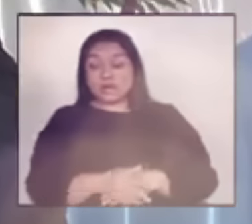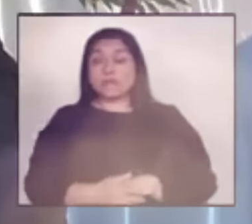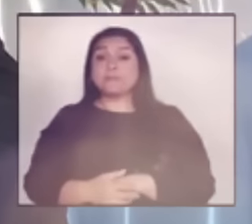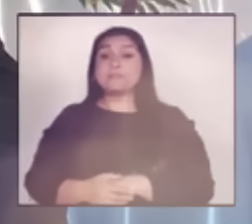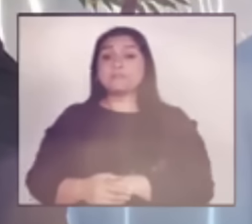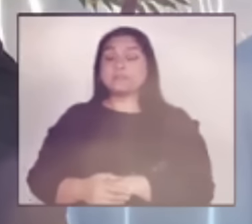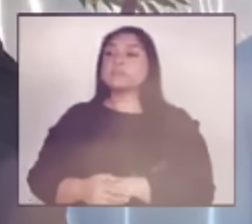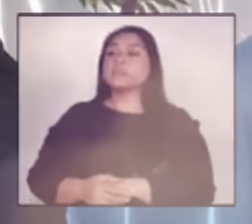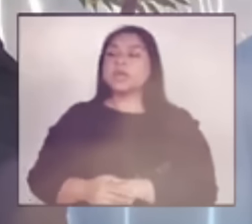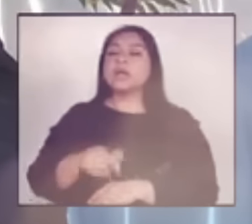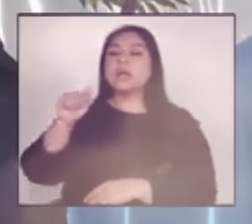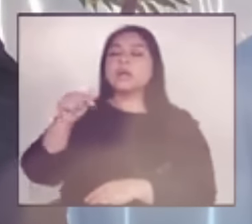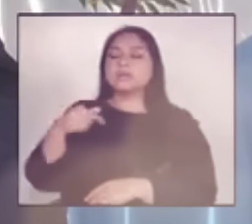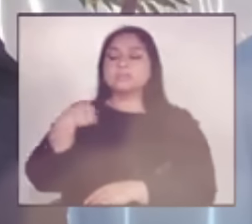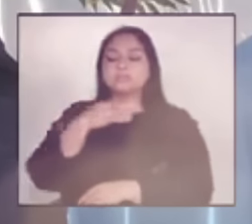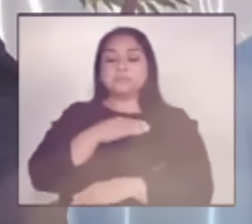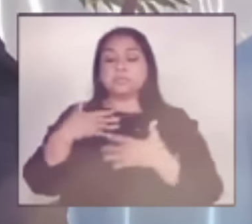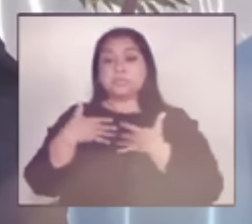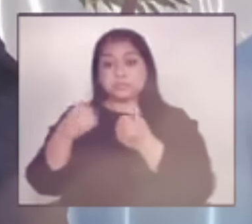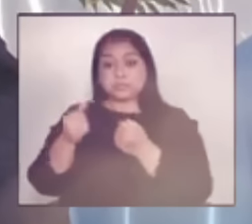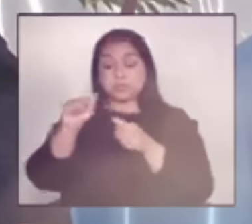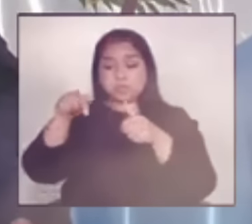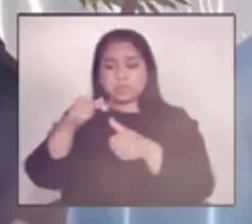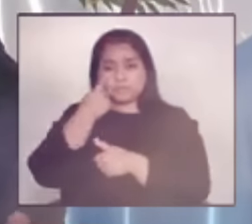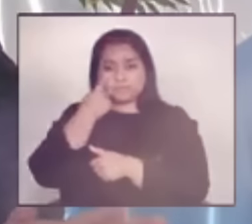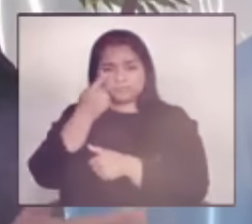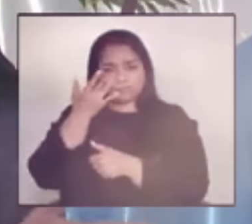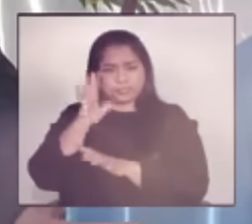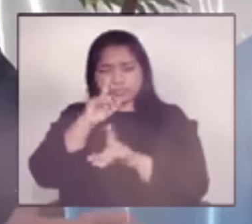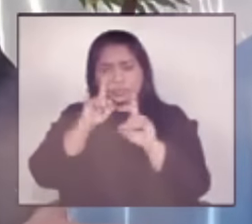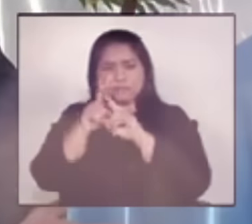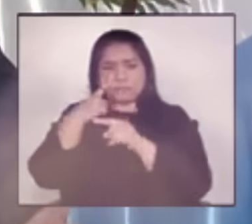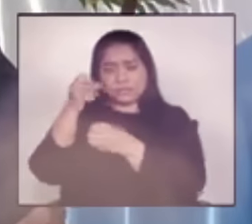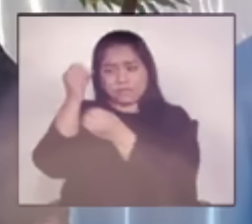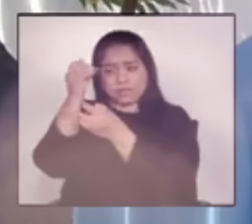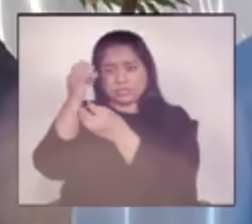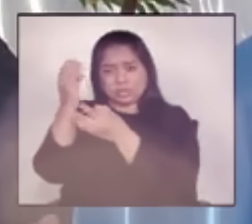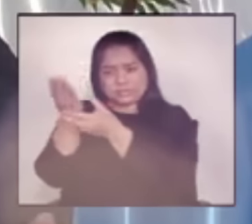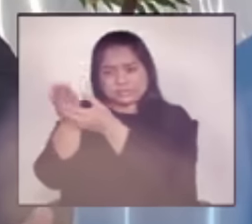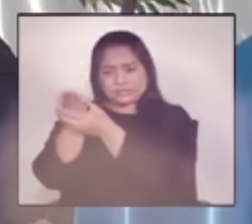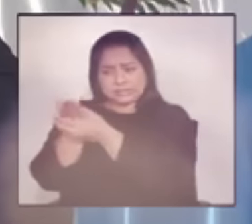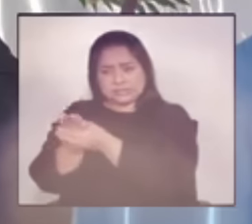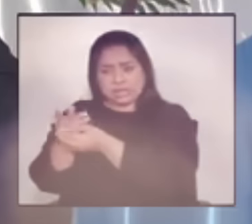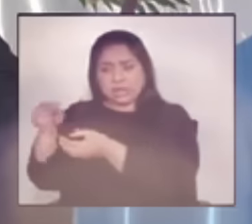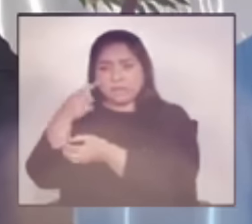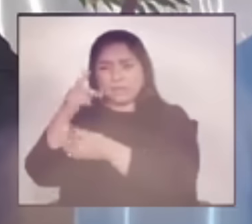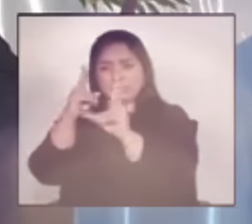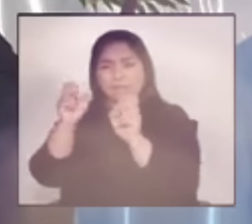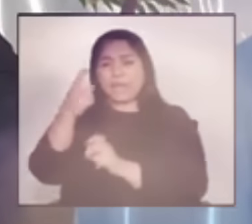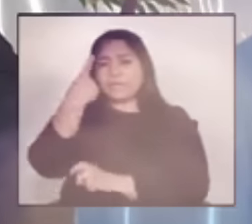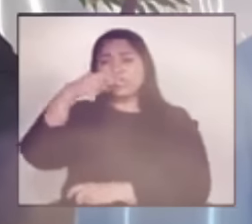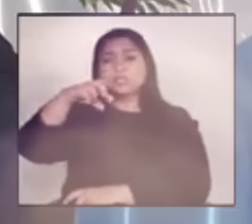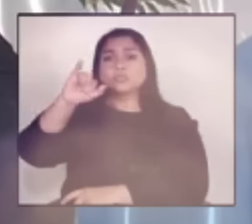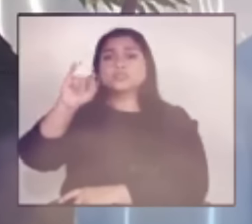Estamos con el ministro de Salud, estamos viendo porque estamos tratando de recabar la información alrededor del Sputnik, estamos en ese